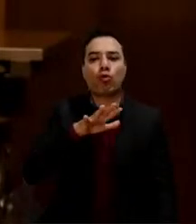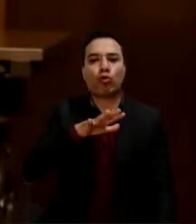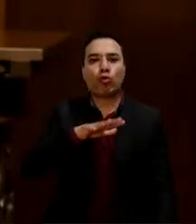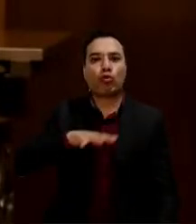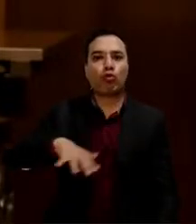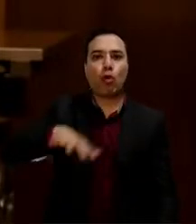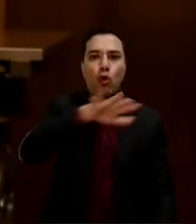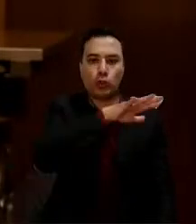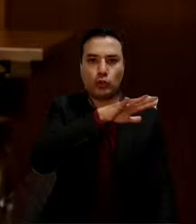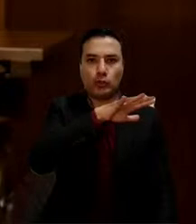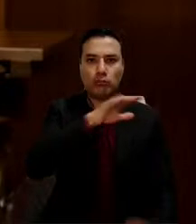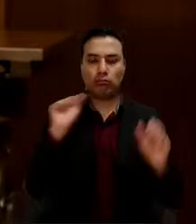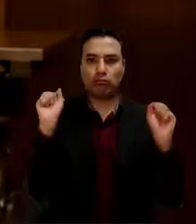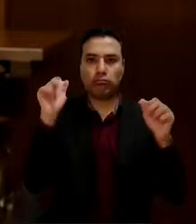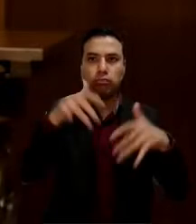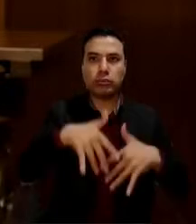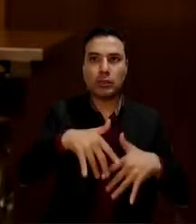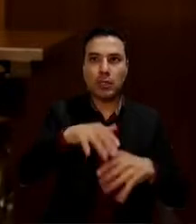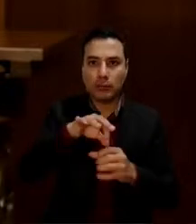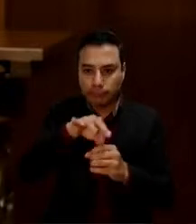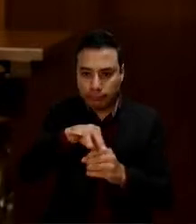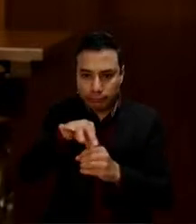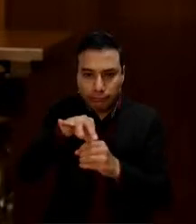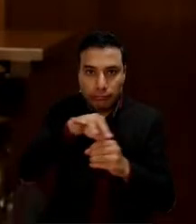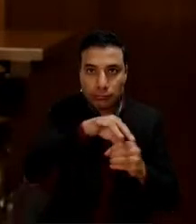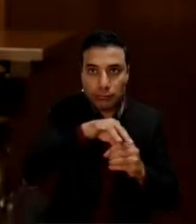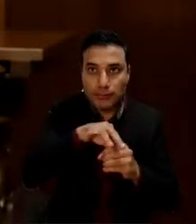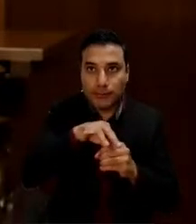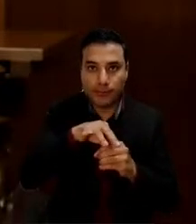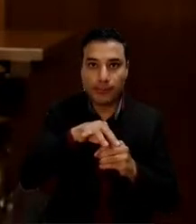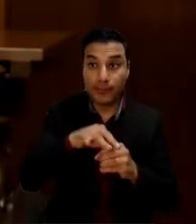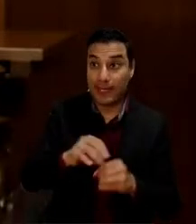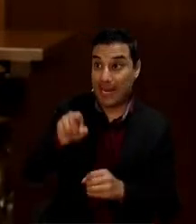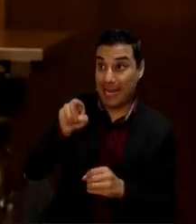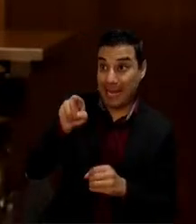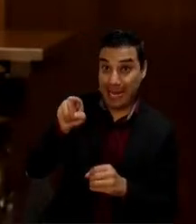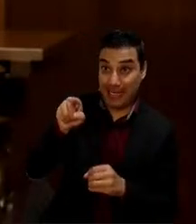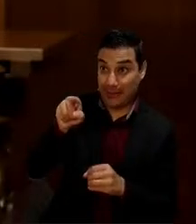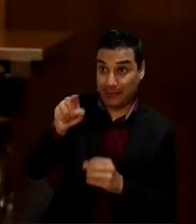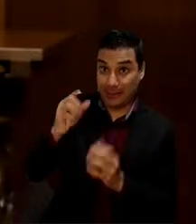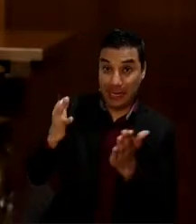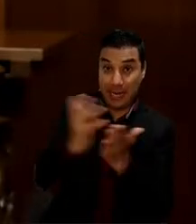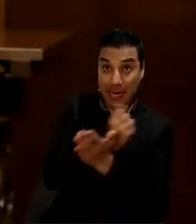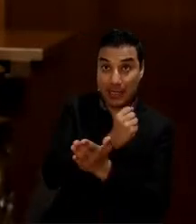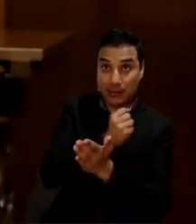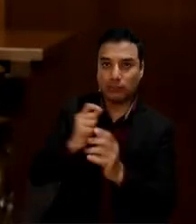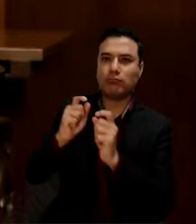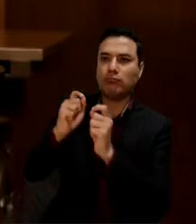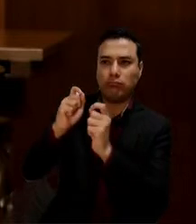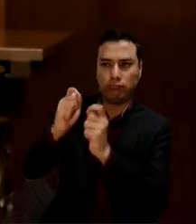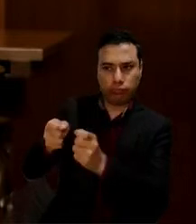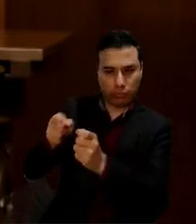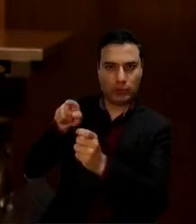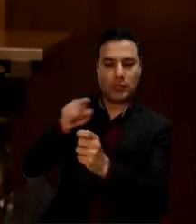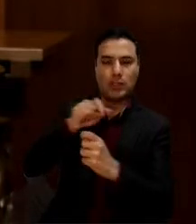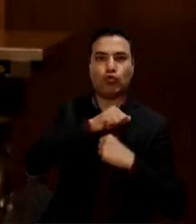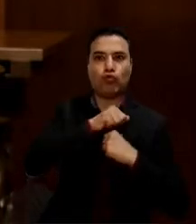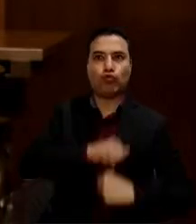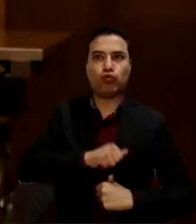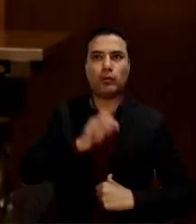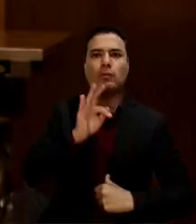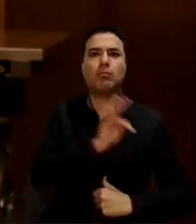electas el poder de decidir en su nombre. En ese tenor de ideas, las y los